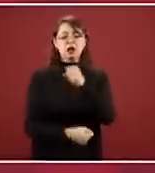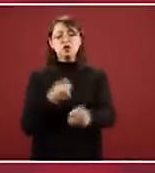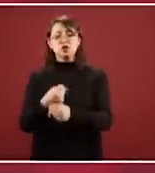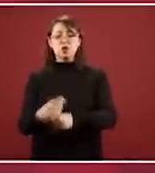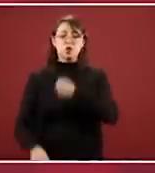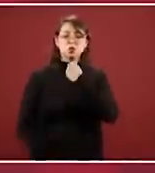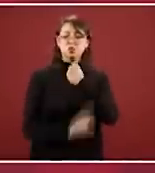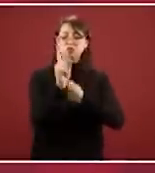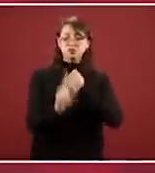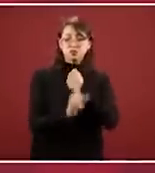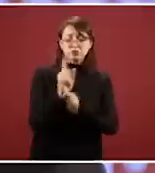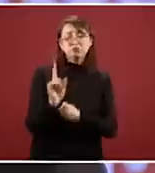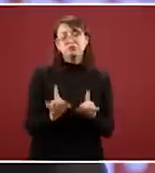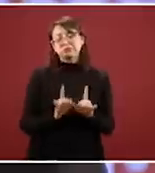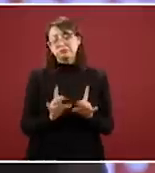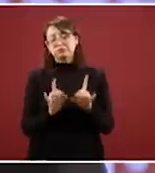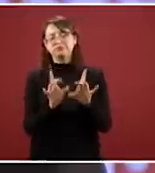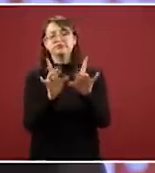podamos resolver